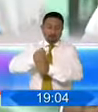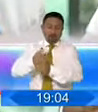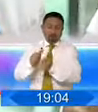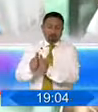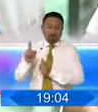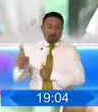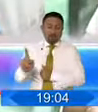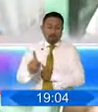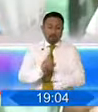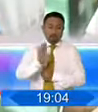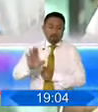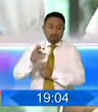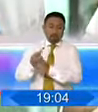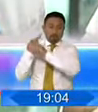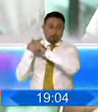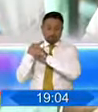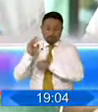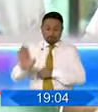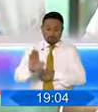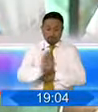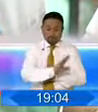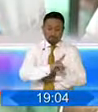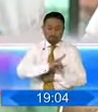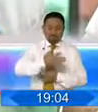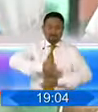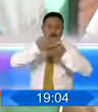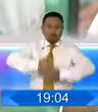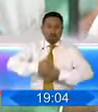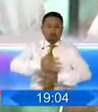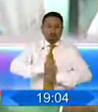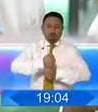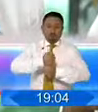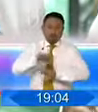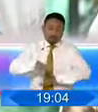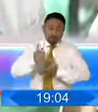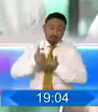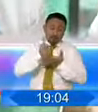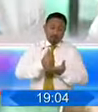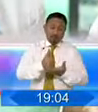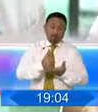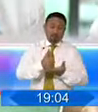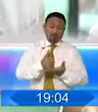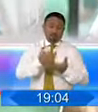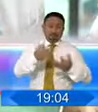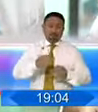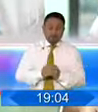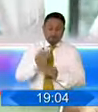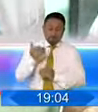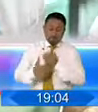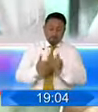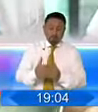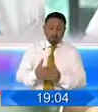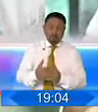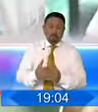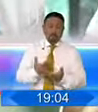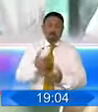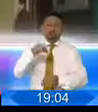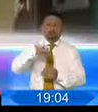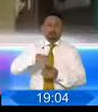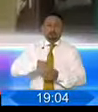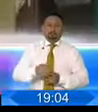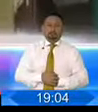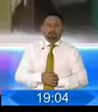uno dentro de sus competencias, garantizando también, ayudándonos a garantizar las fases del proceso